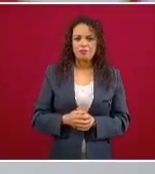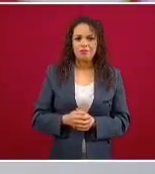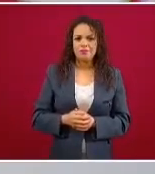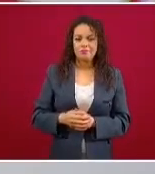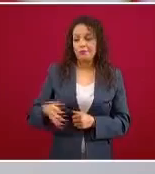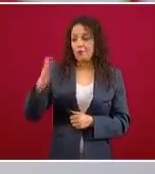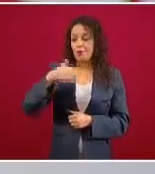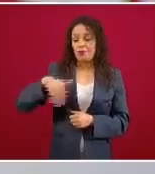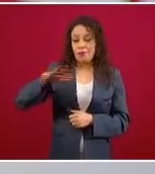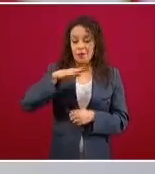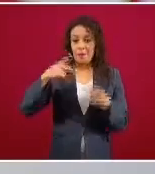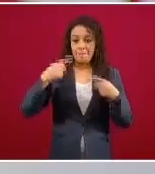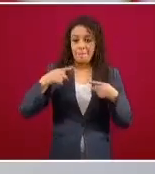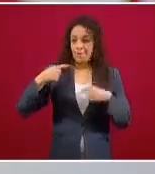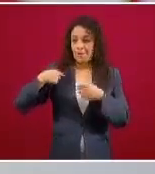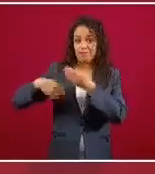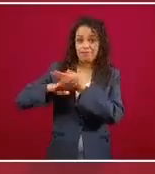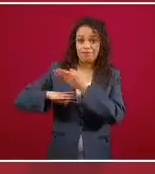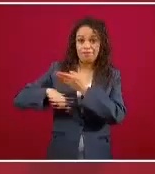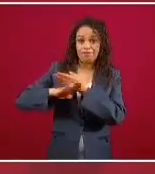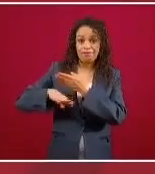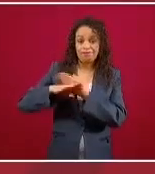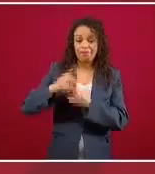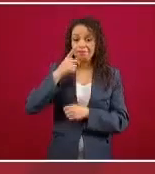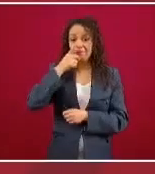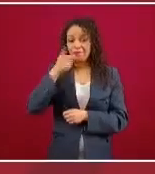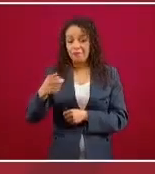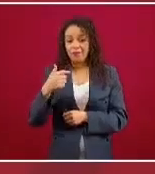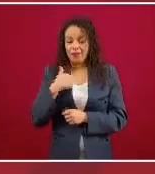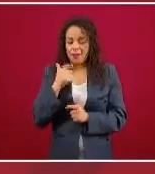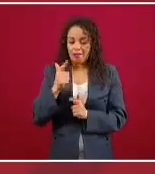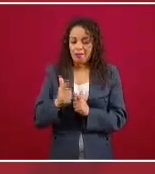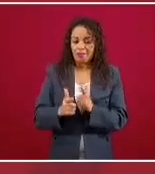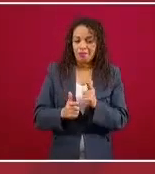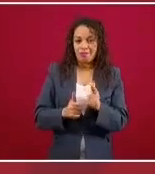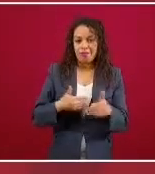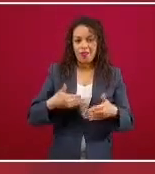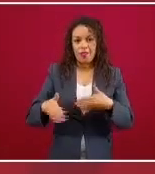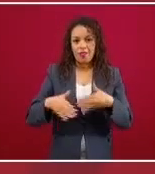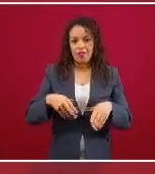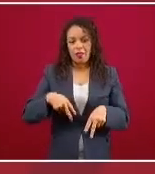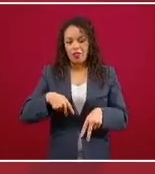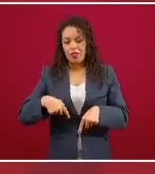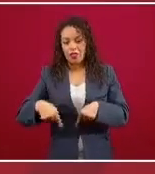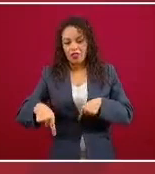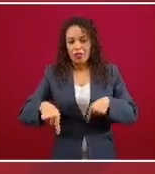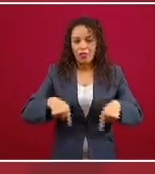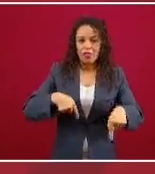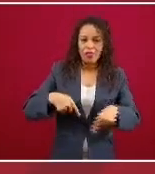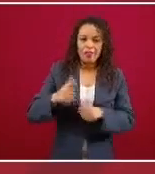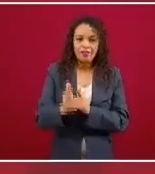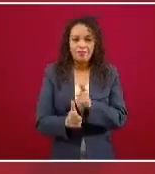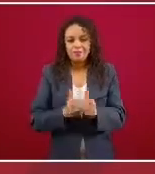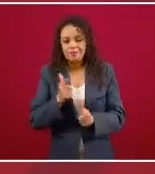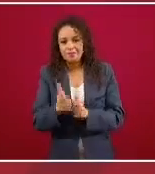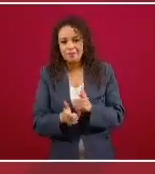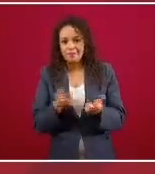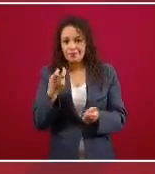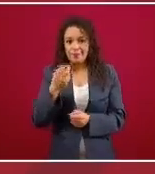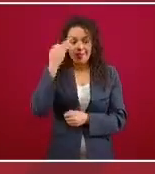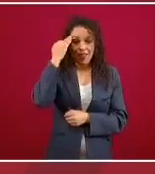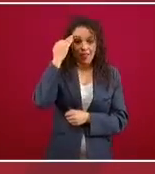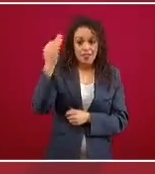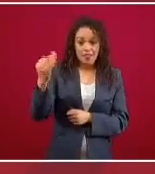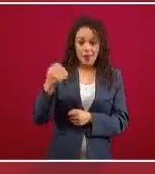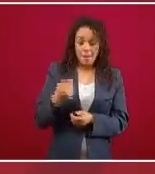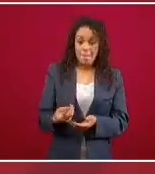que arrastro los pies. A ver, díganos rápido, en lo que tarda parado en un